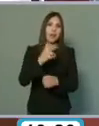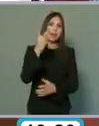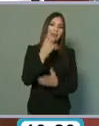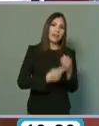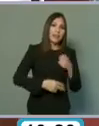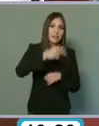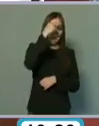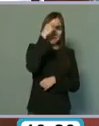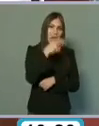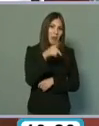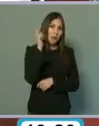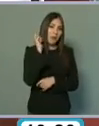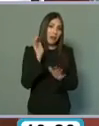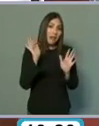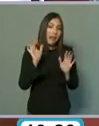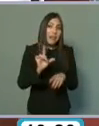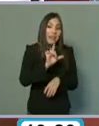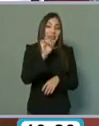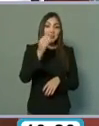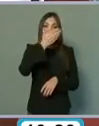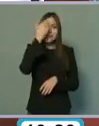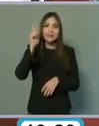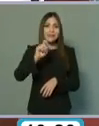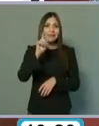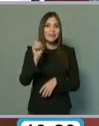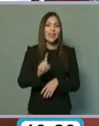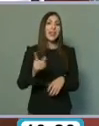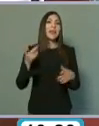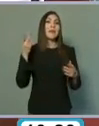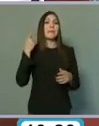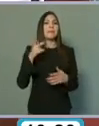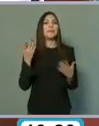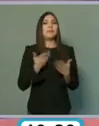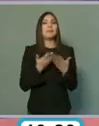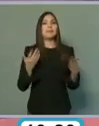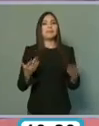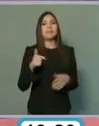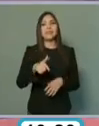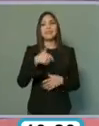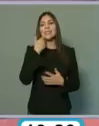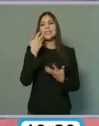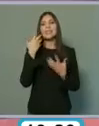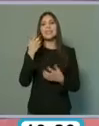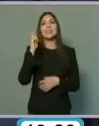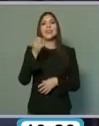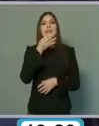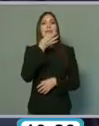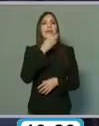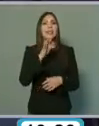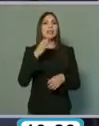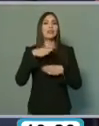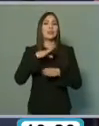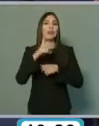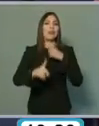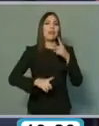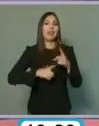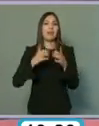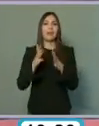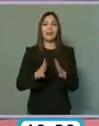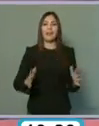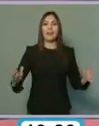después veremos. Claro. Pero bueno, el deseo, bueno, es una gran fiesta deportiva, la gran fiesta deportiva Así es.